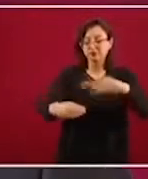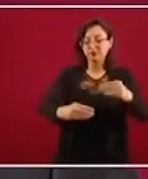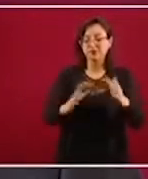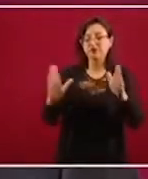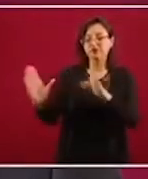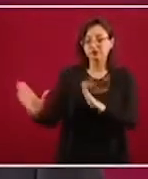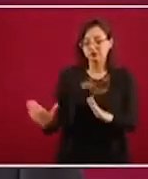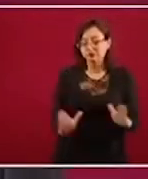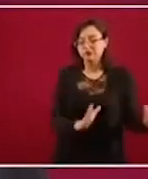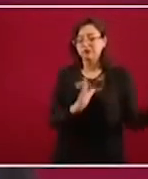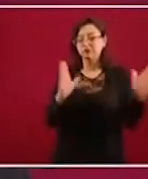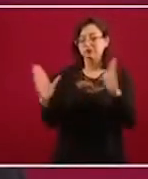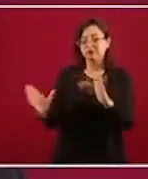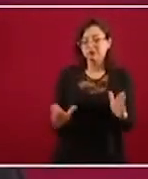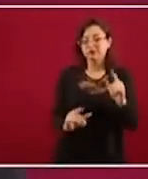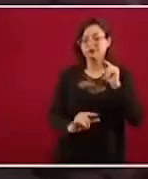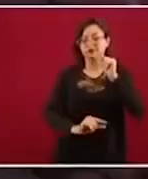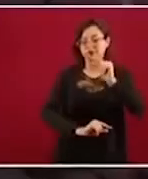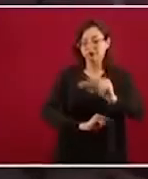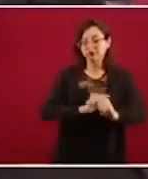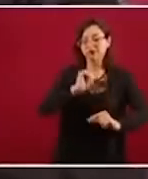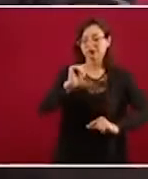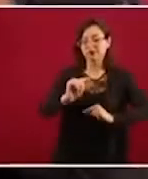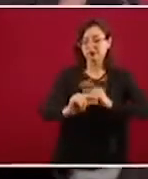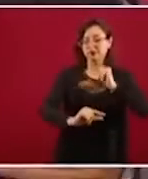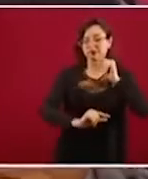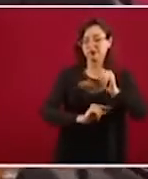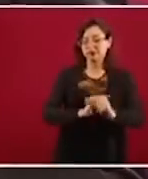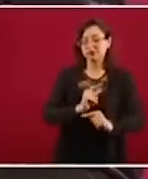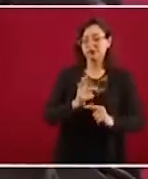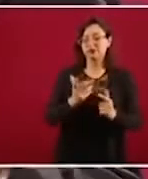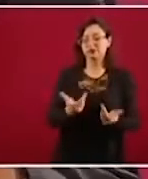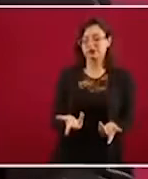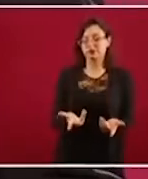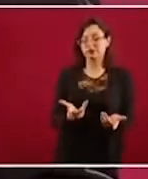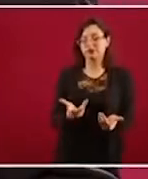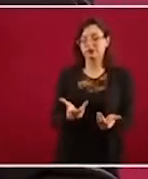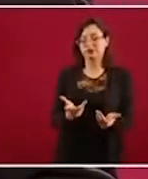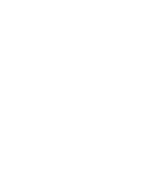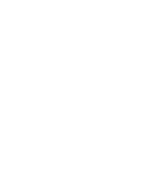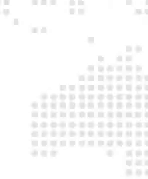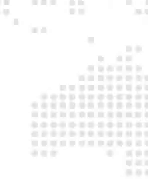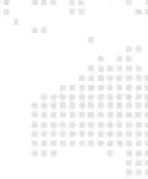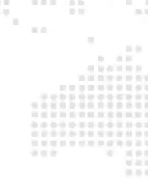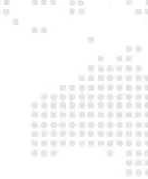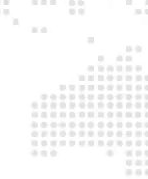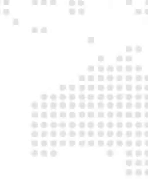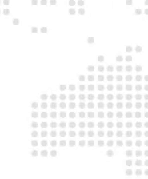se puede evitar si no hay contagio.